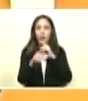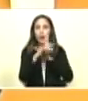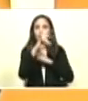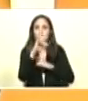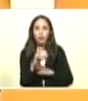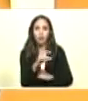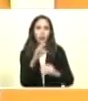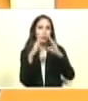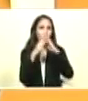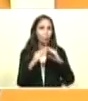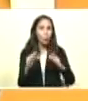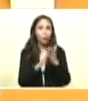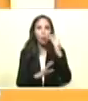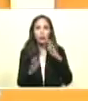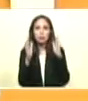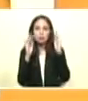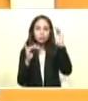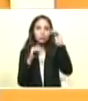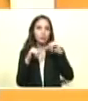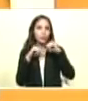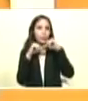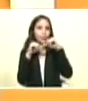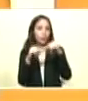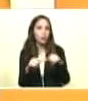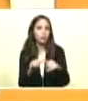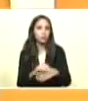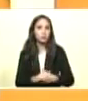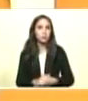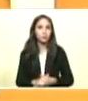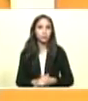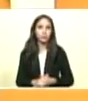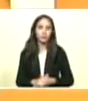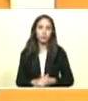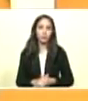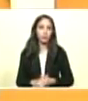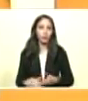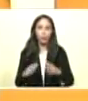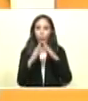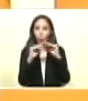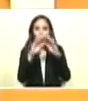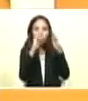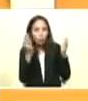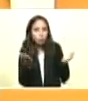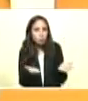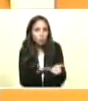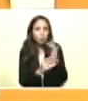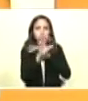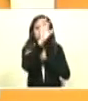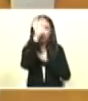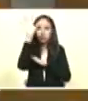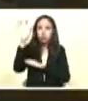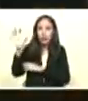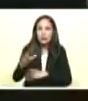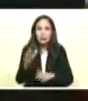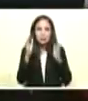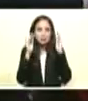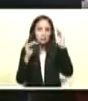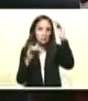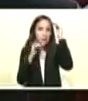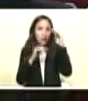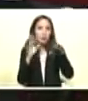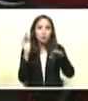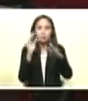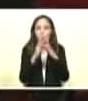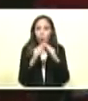Un bombazo, pues. Un bombazo. Se reventaron las redes en el mundo. Nos pusimos en la